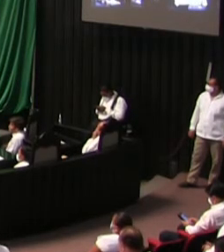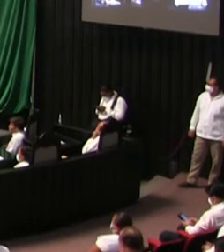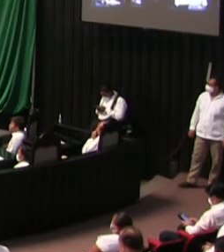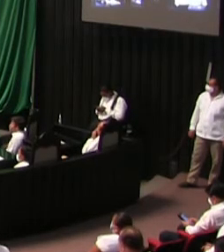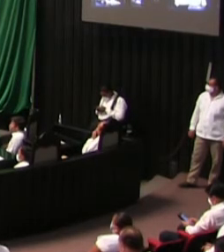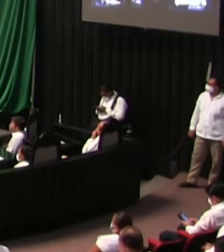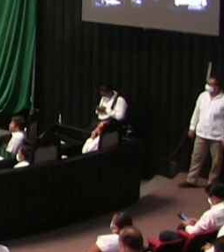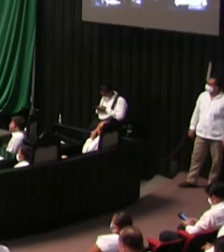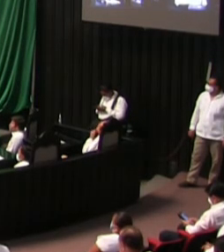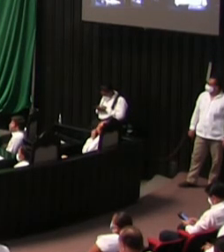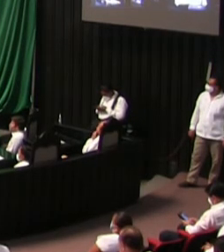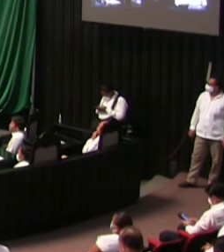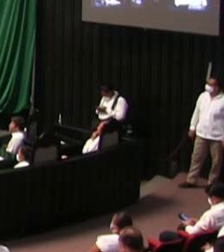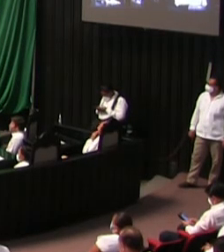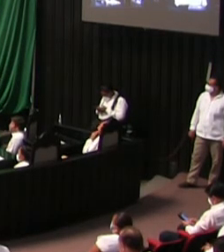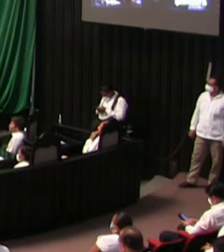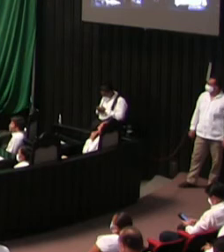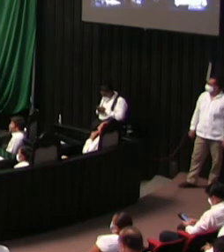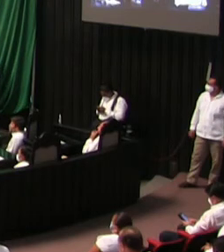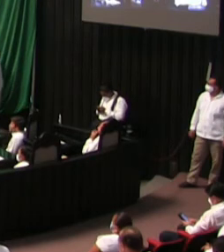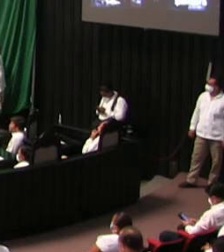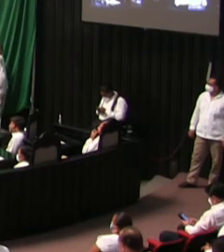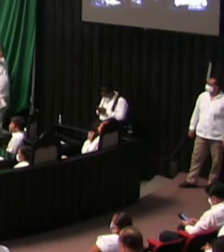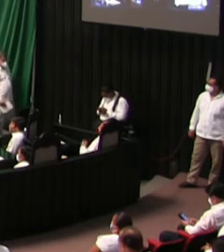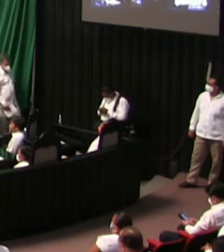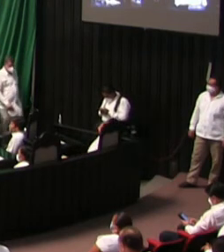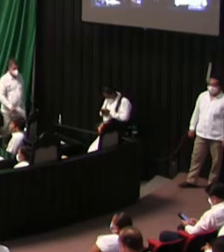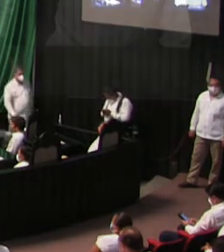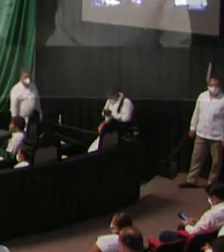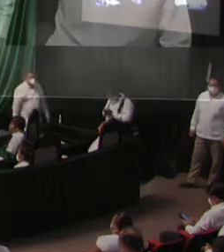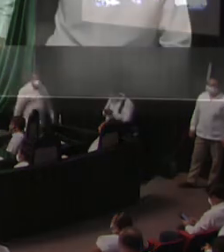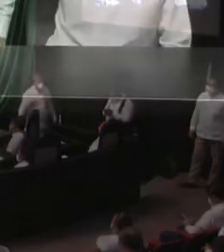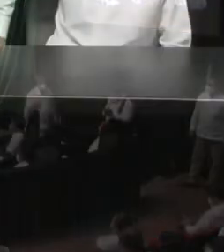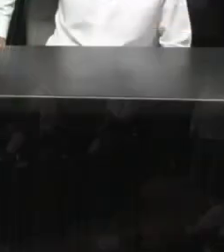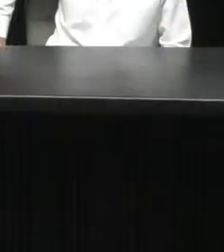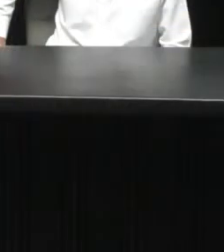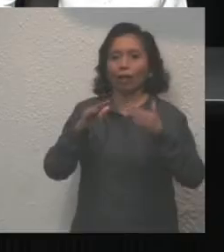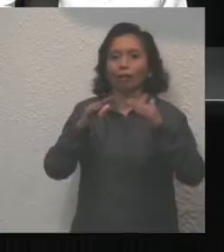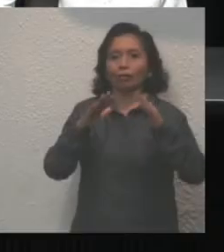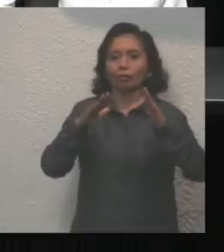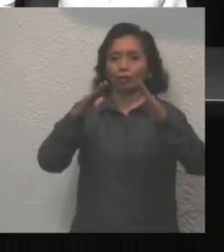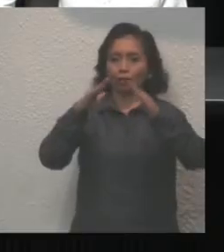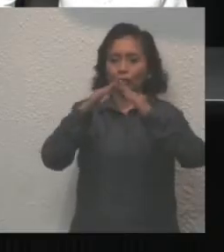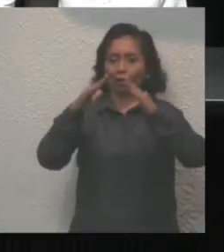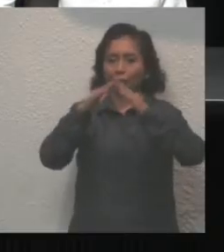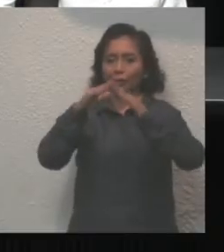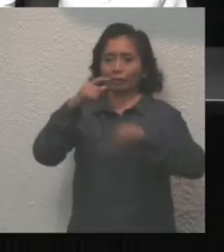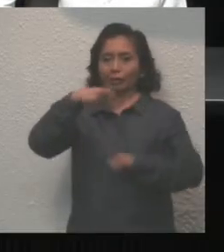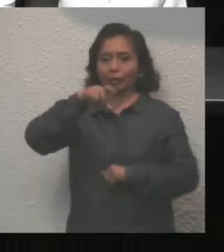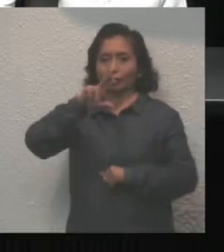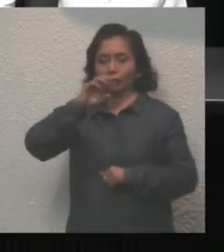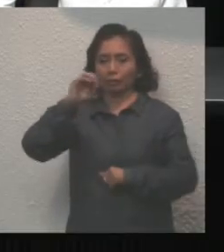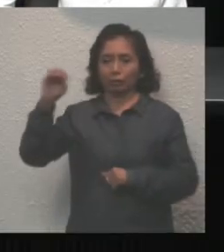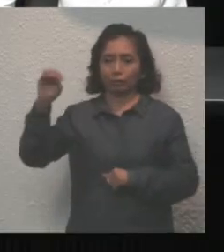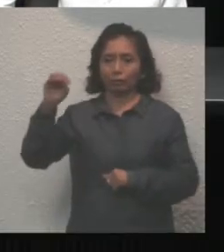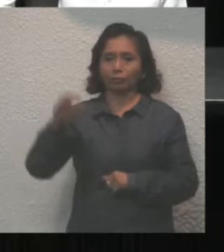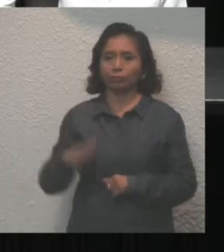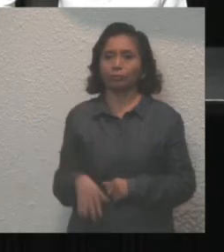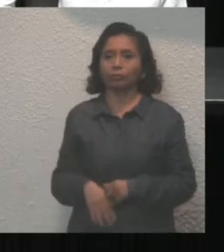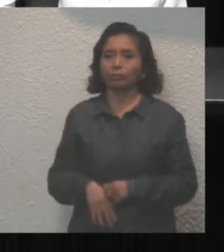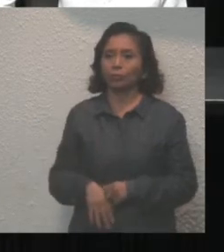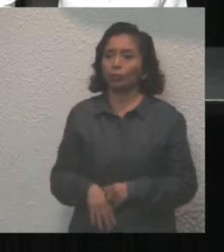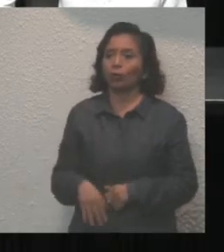muy bienvenidos a esta, la casa de todas las y los quintanarroenses.